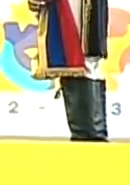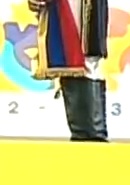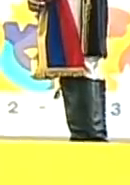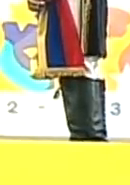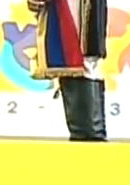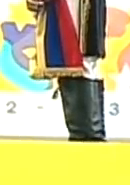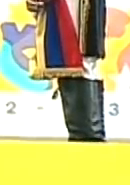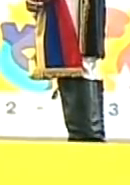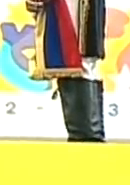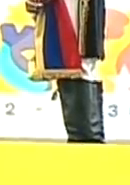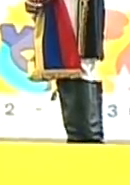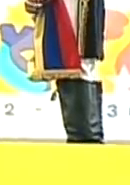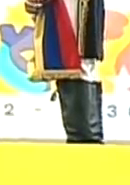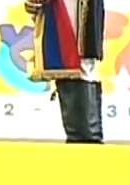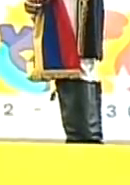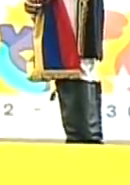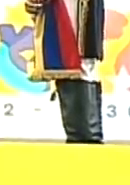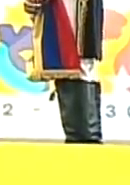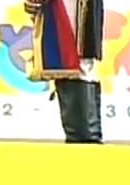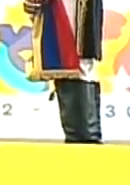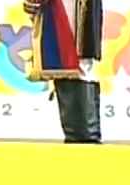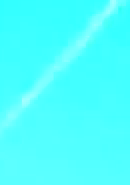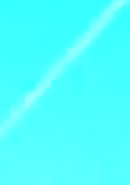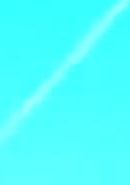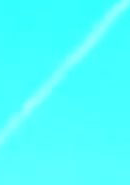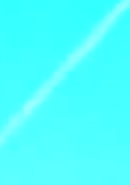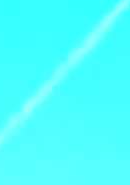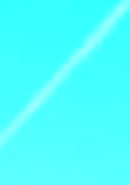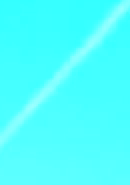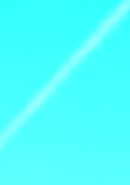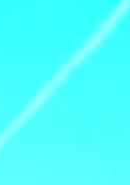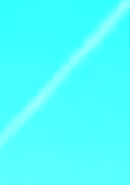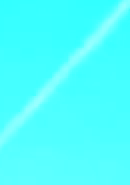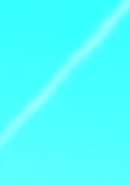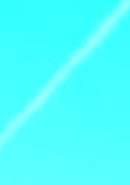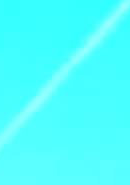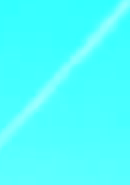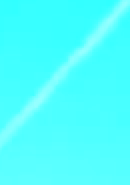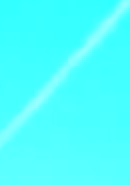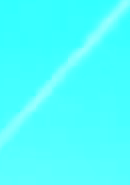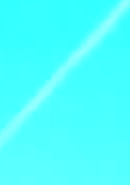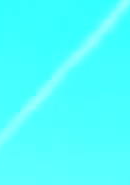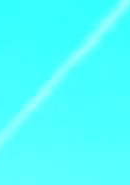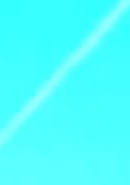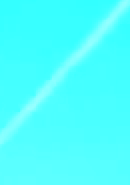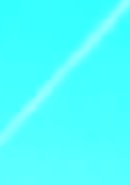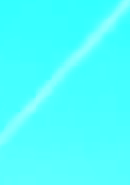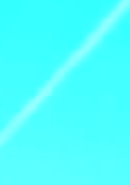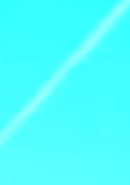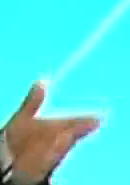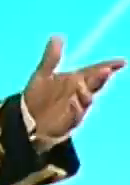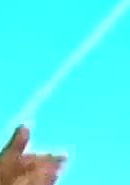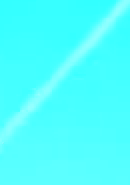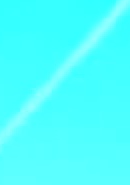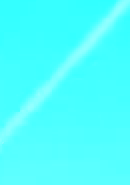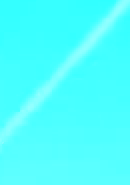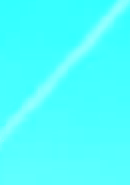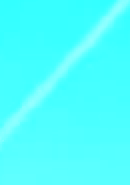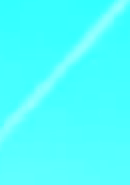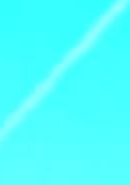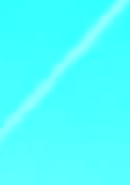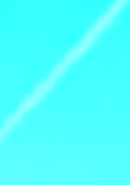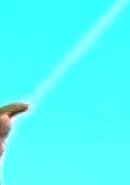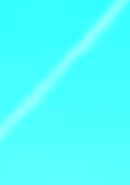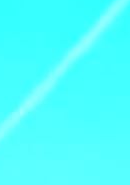era informarle mi determinación. Renuncio, pero partiré para Europa. Me iré con mi